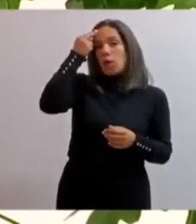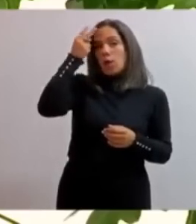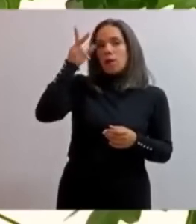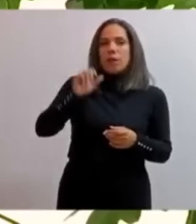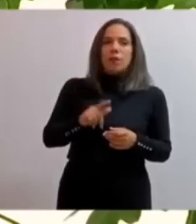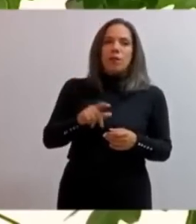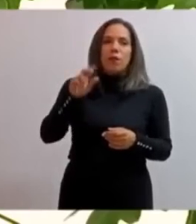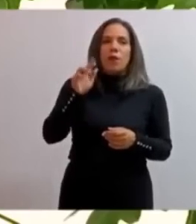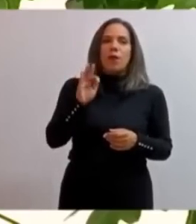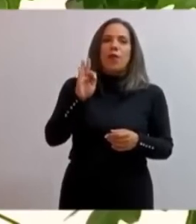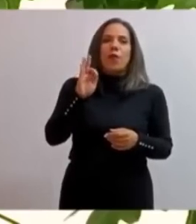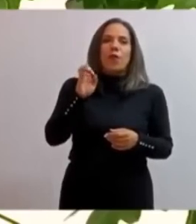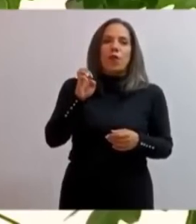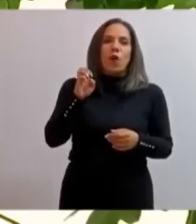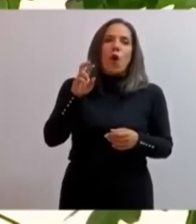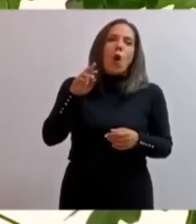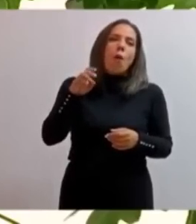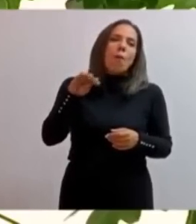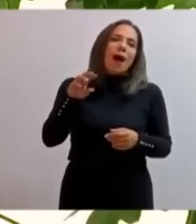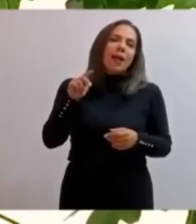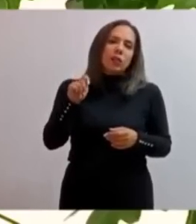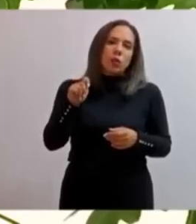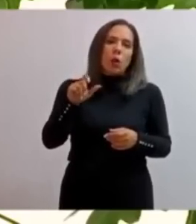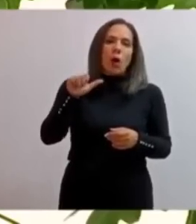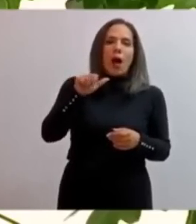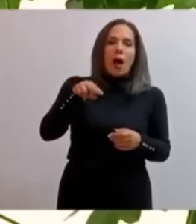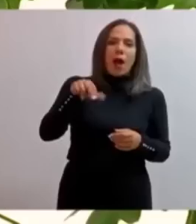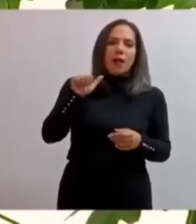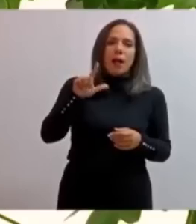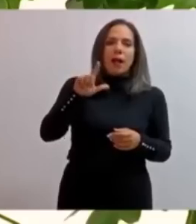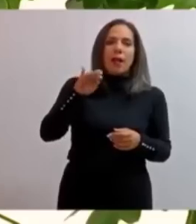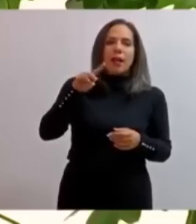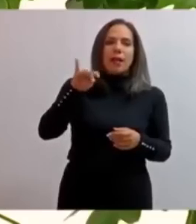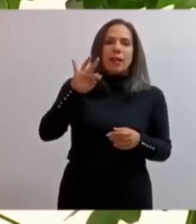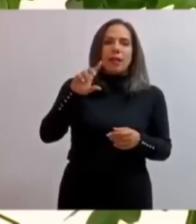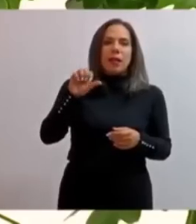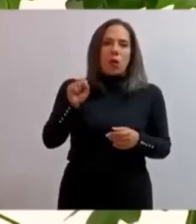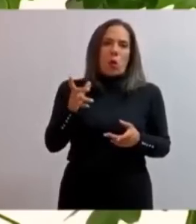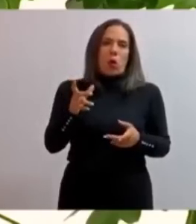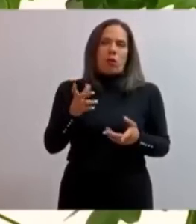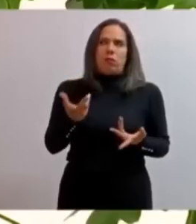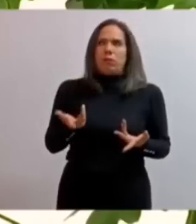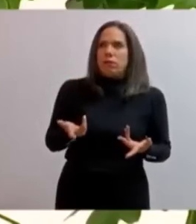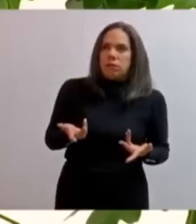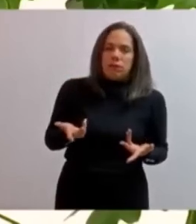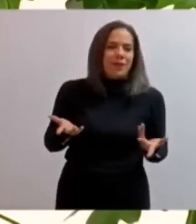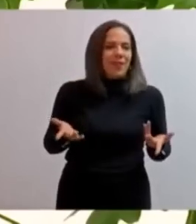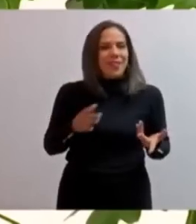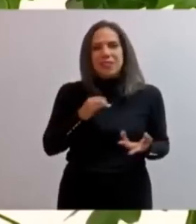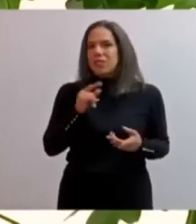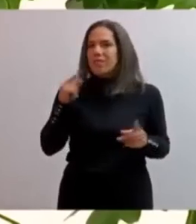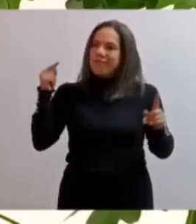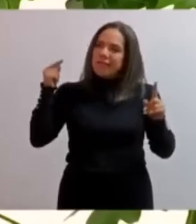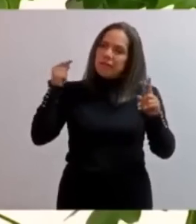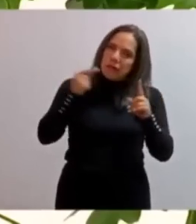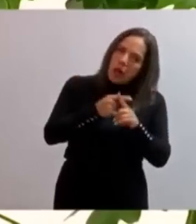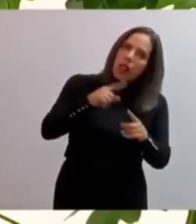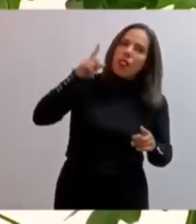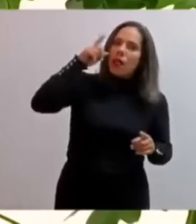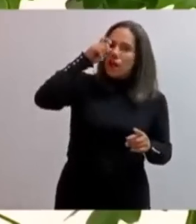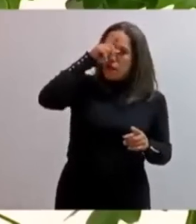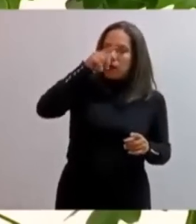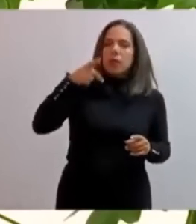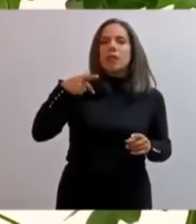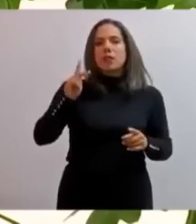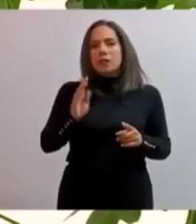como si la escuela no pudiera trabajar sin formatos. Yo pienso que ha sido un gran reto